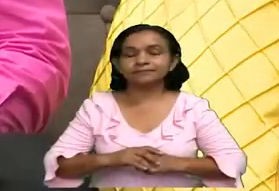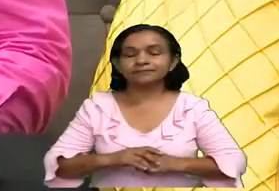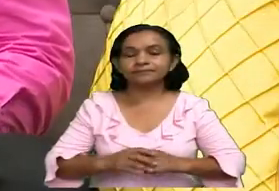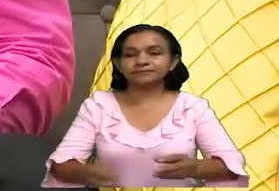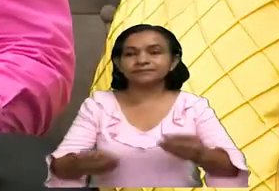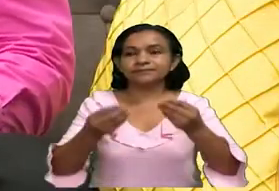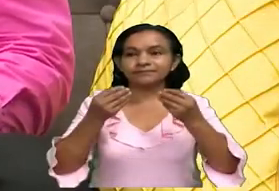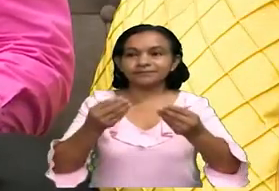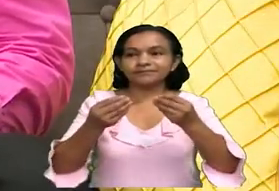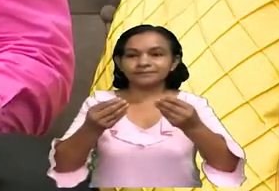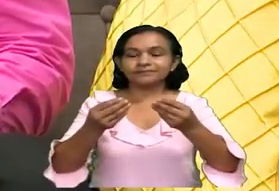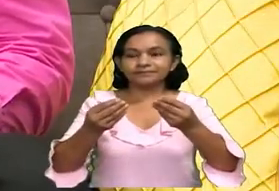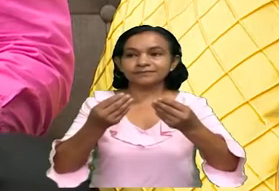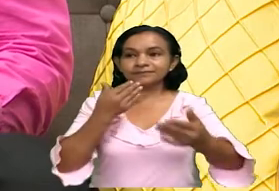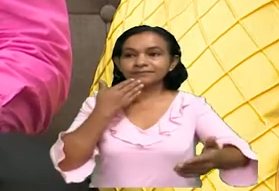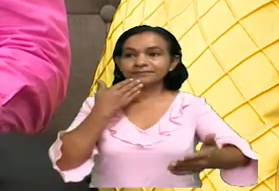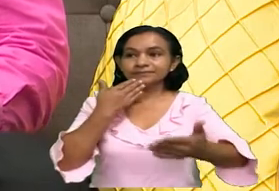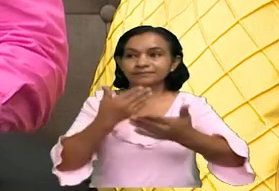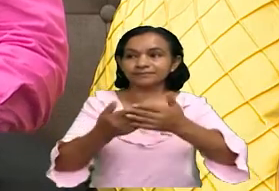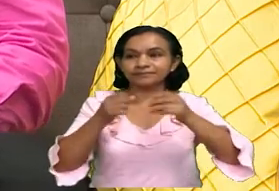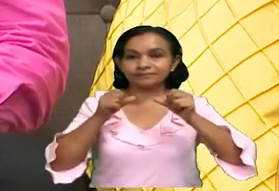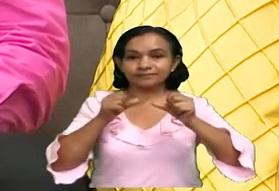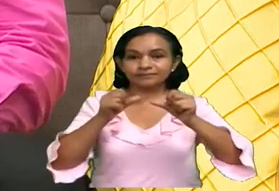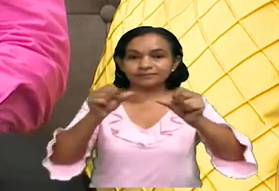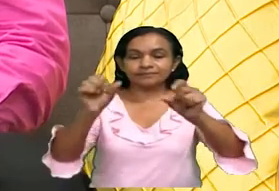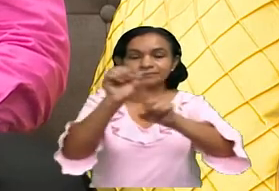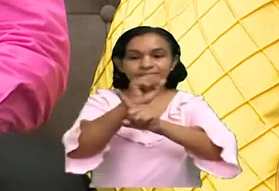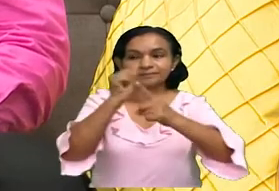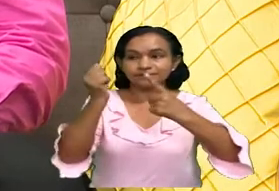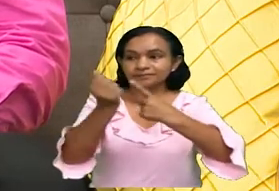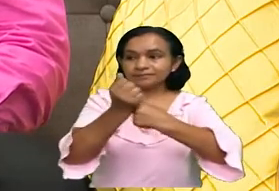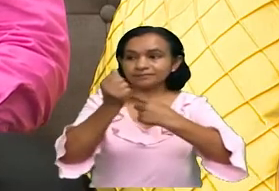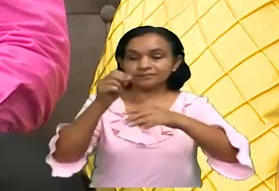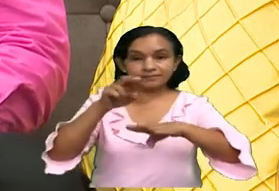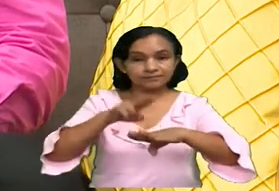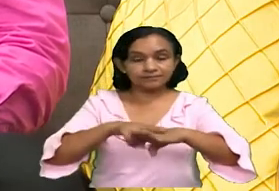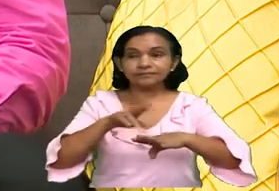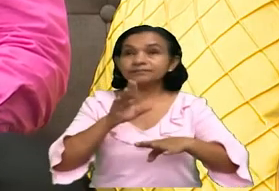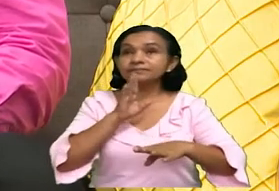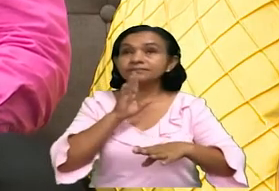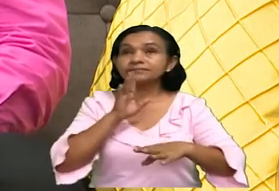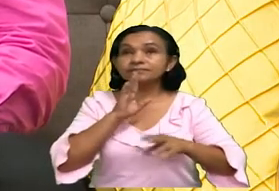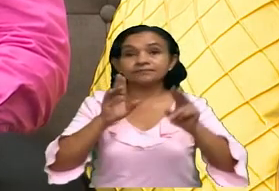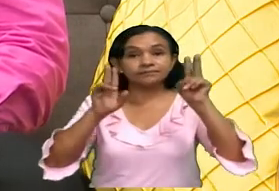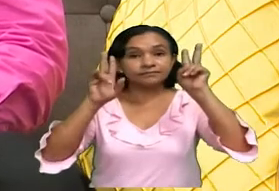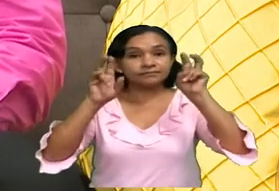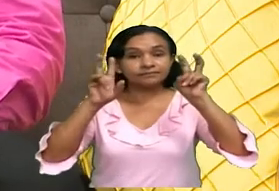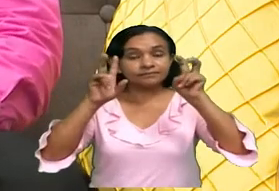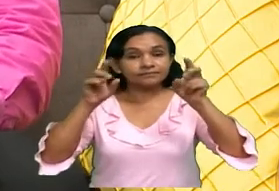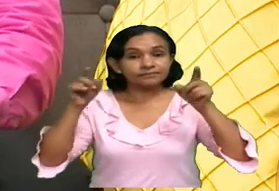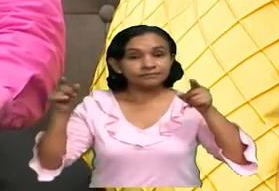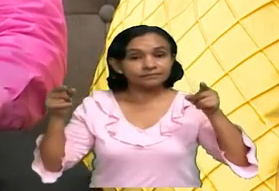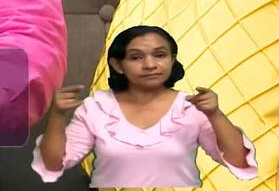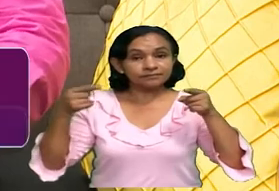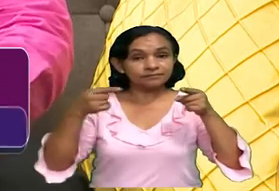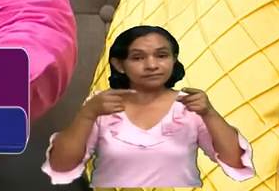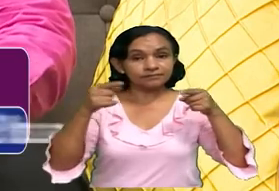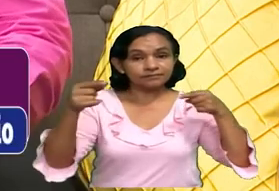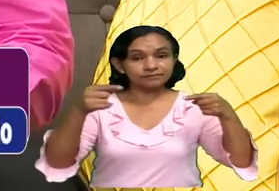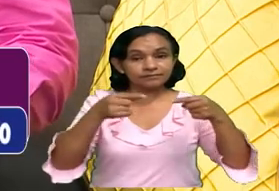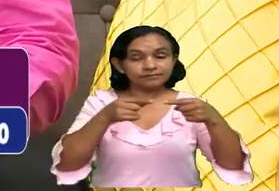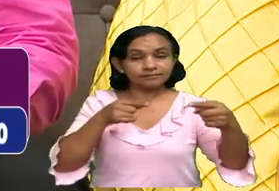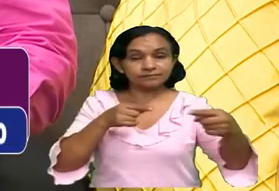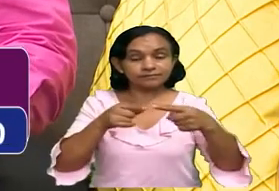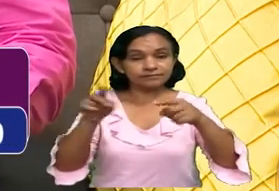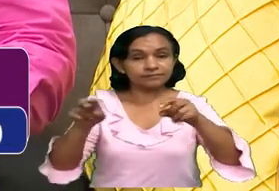Muchísimas gracias por continuar en sintonía de su programa Desde el Parlamento, una conversación que nos ayuda a entender lo que significa la Estrategia Nacional de la Ganadería Bovina.